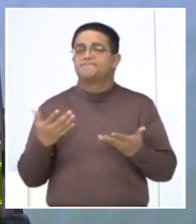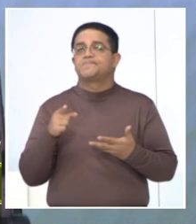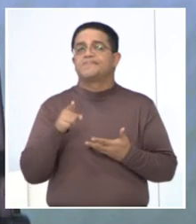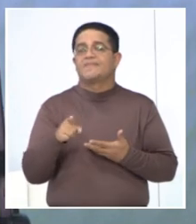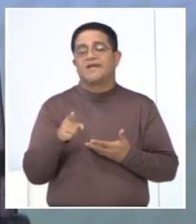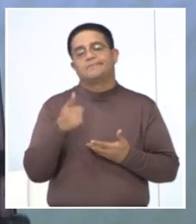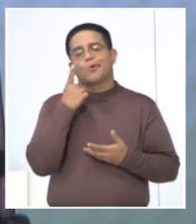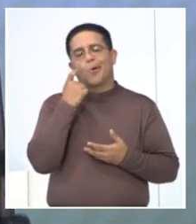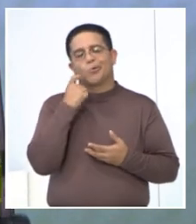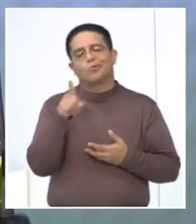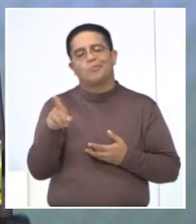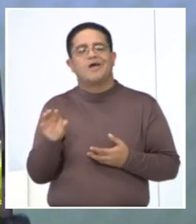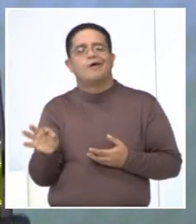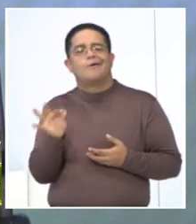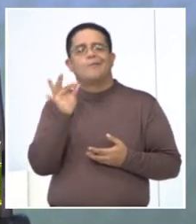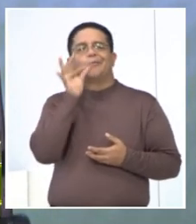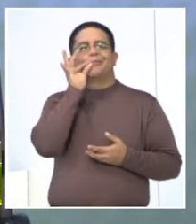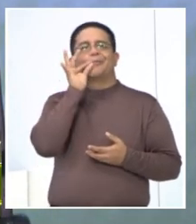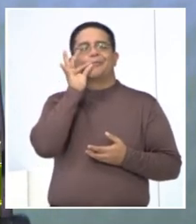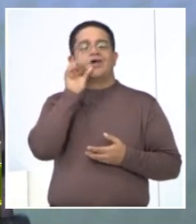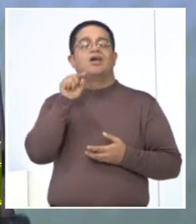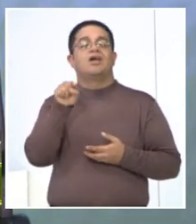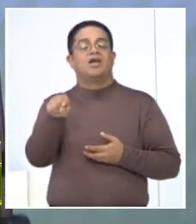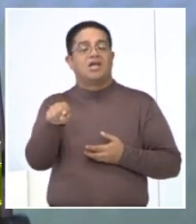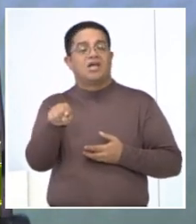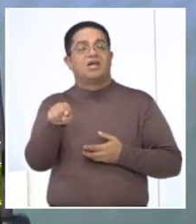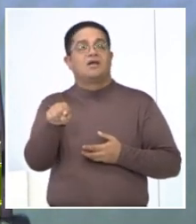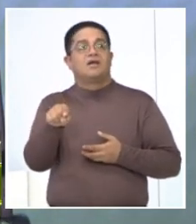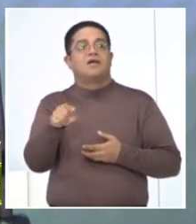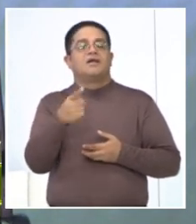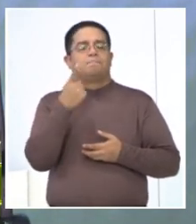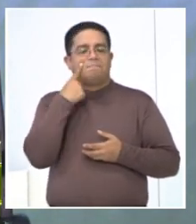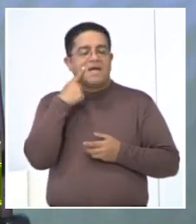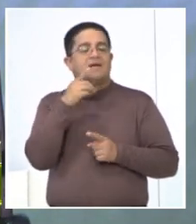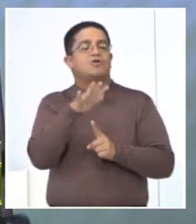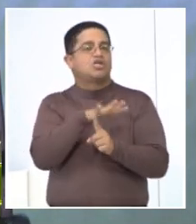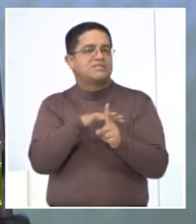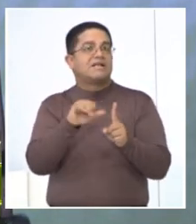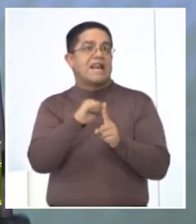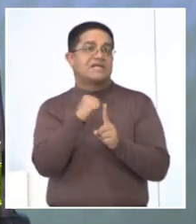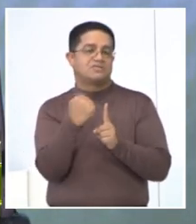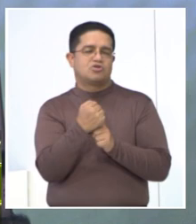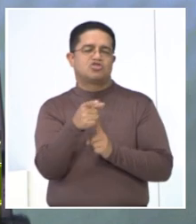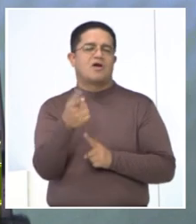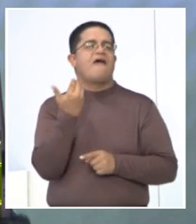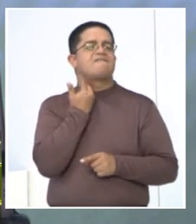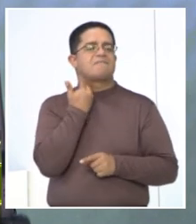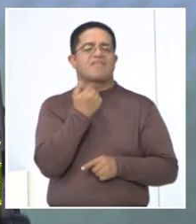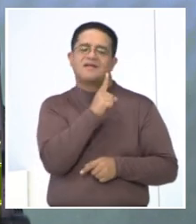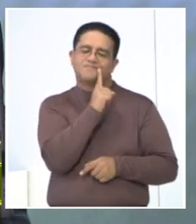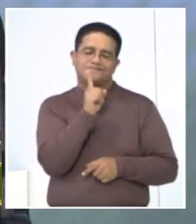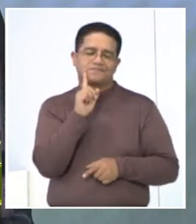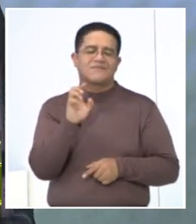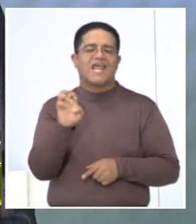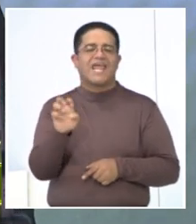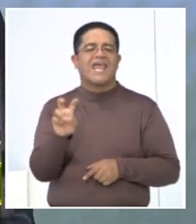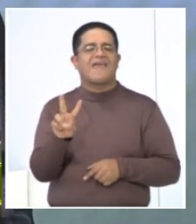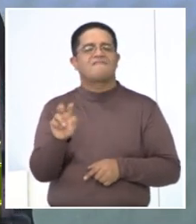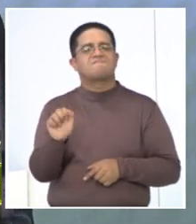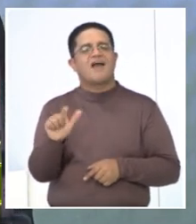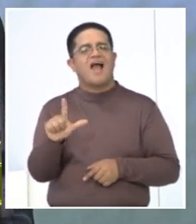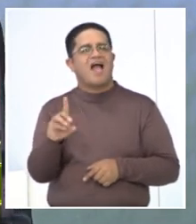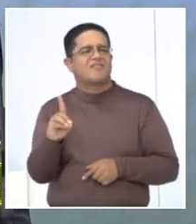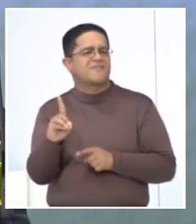de consumo de cigarrillos electrónicos, ha llevado a determinar el contexto de la enfermedad de Evali, la cual perfectamente la podemos